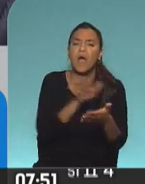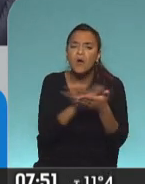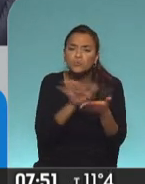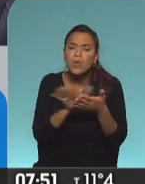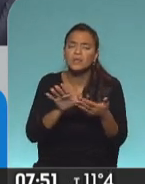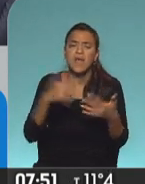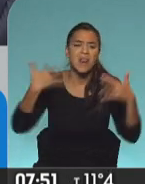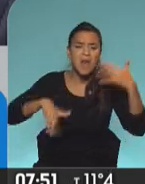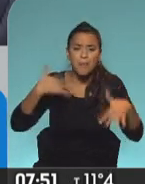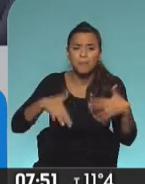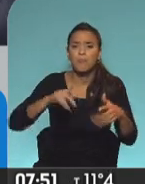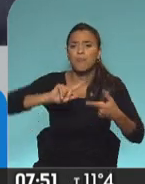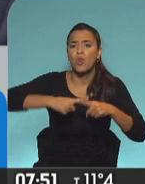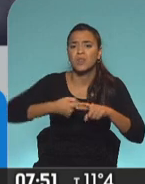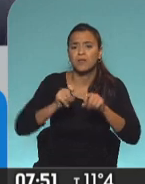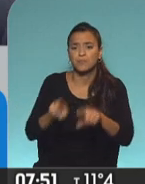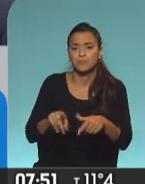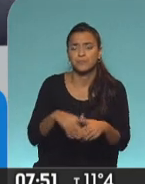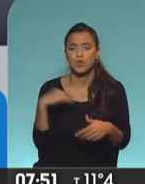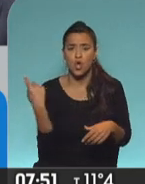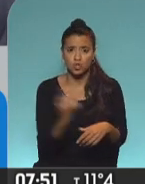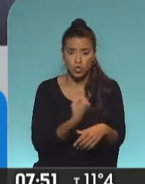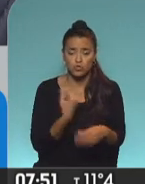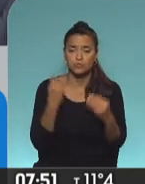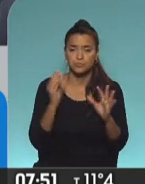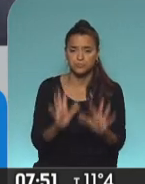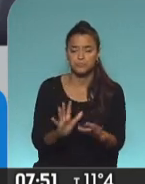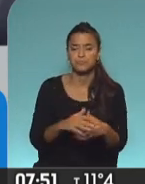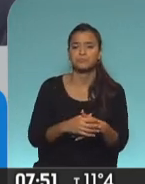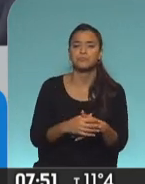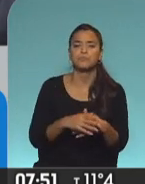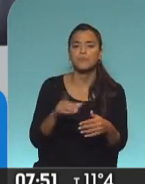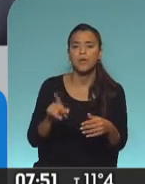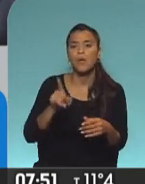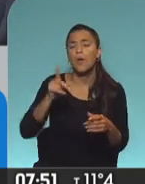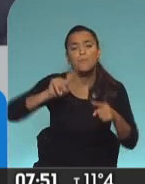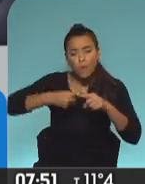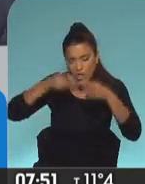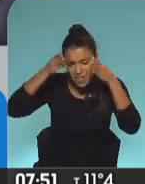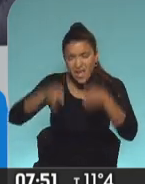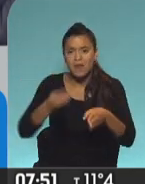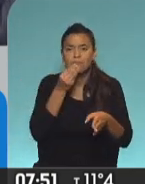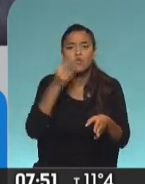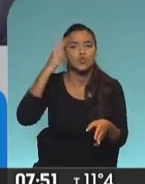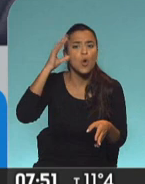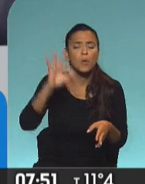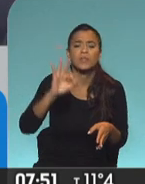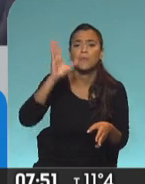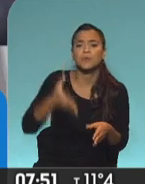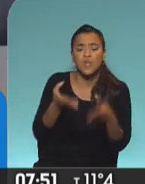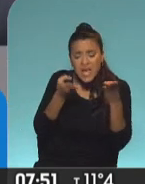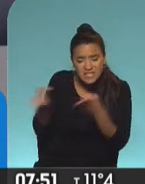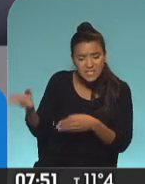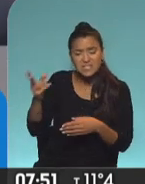a toda velocidad sus políticas? Nosotros giramos básicamente hacia la política alimentaria. Hoy el Ministerio es 90% asistencia